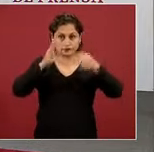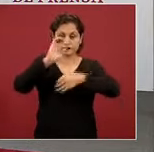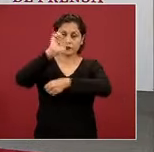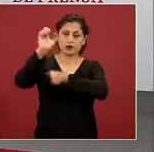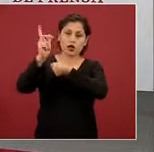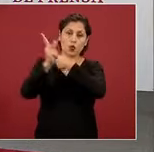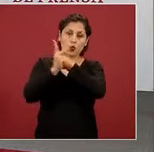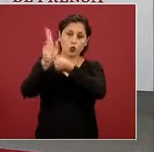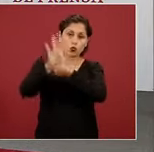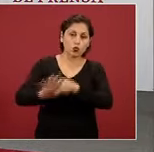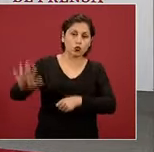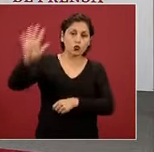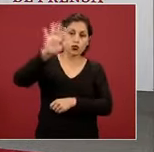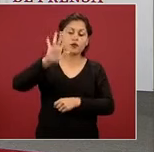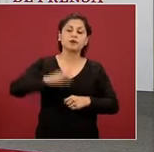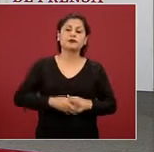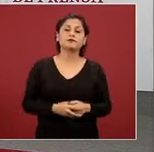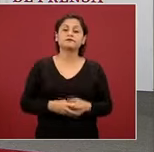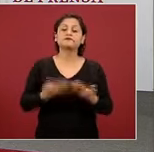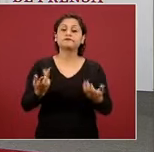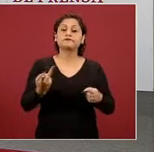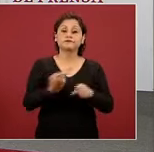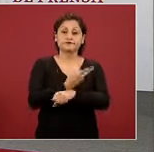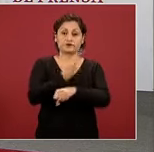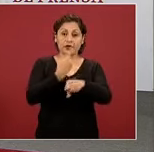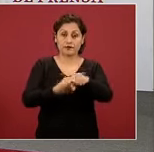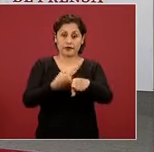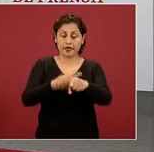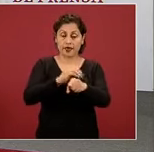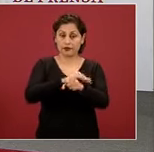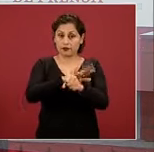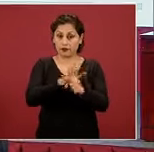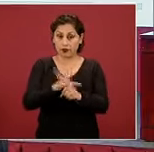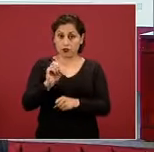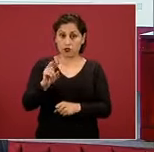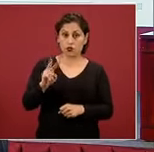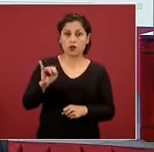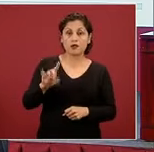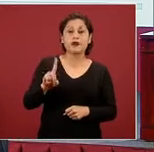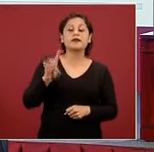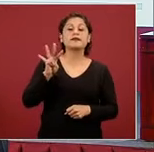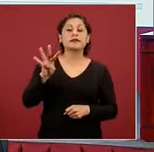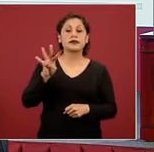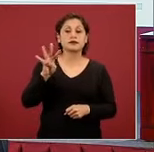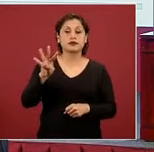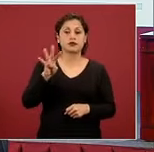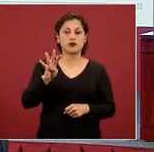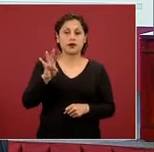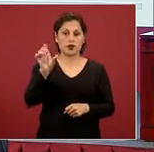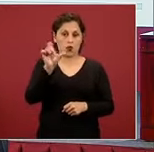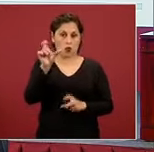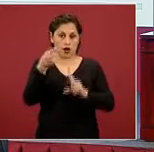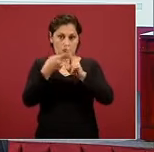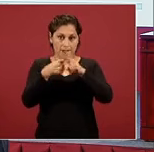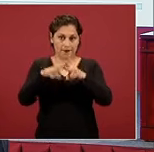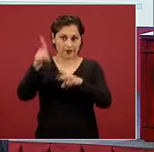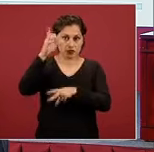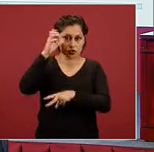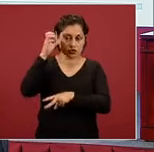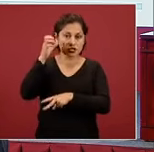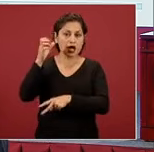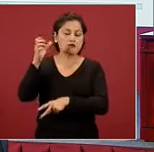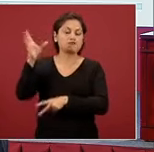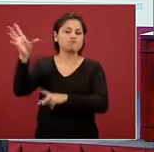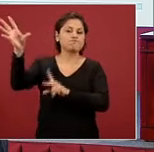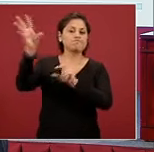En Europa, la epidemia de COVID-19 afectó inmediatamente después de que empezó en China. China,